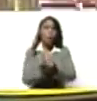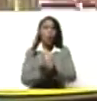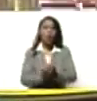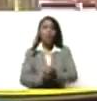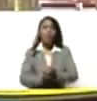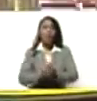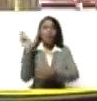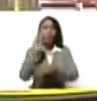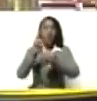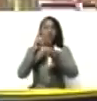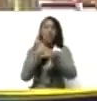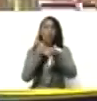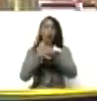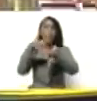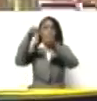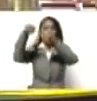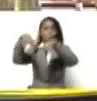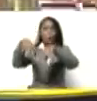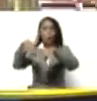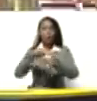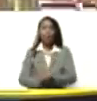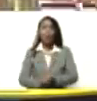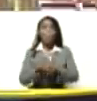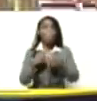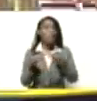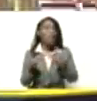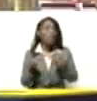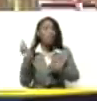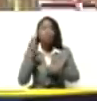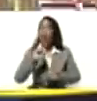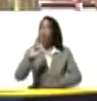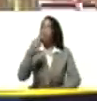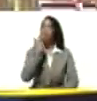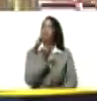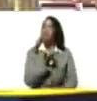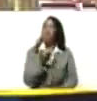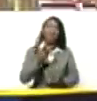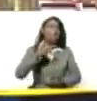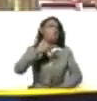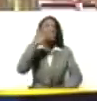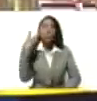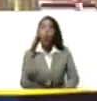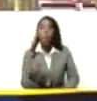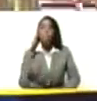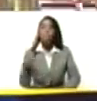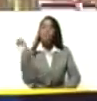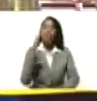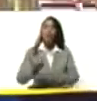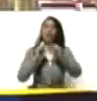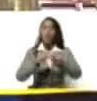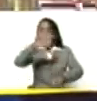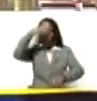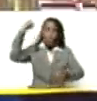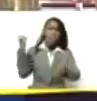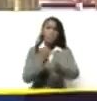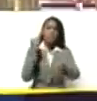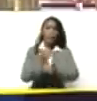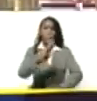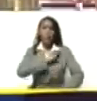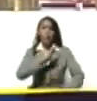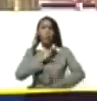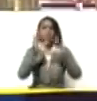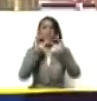rindiera pero venezuela dijo no venezuela sigue con trabajo propio y